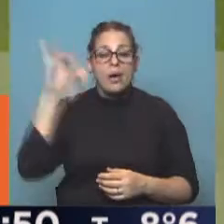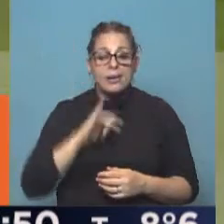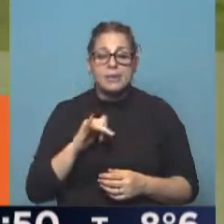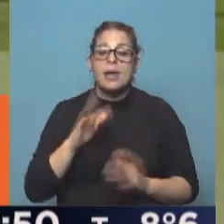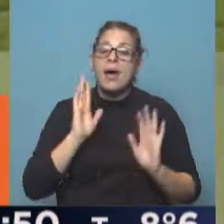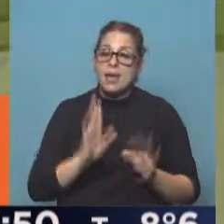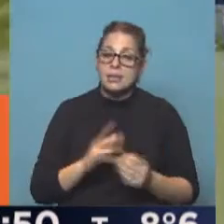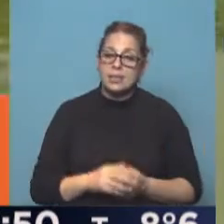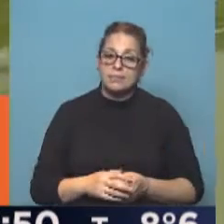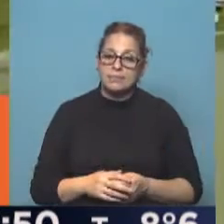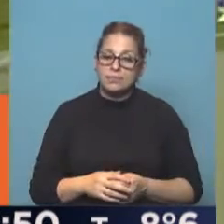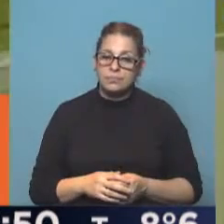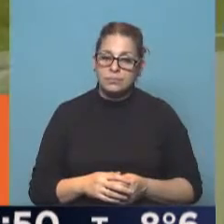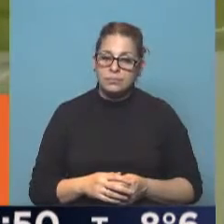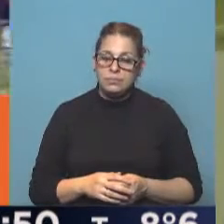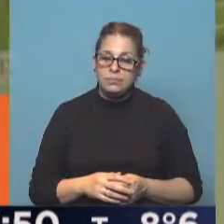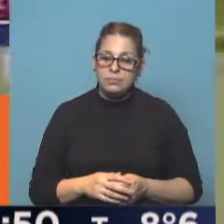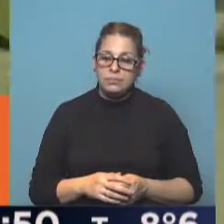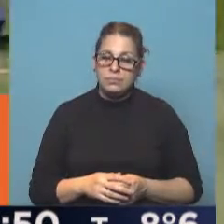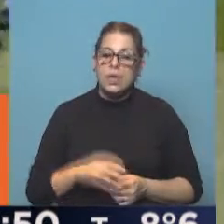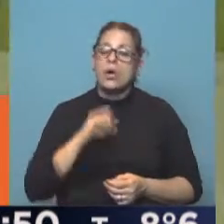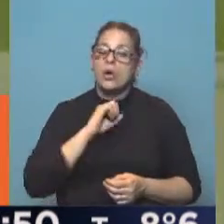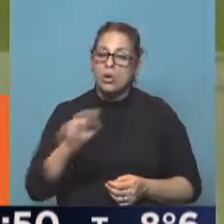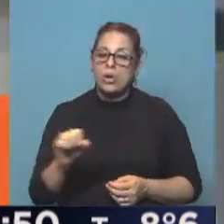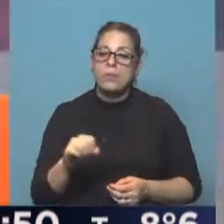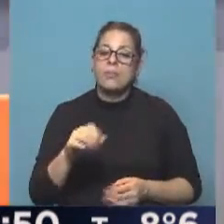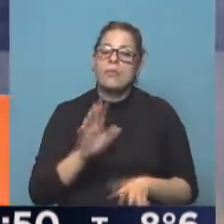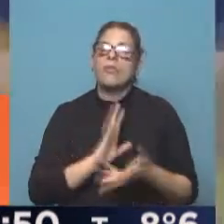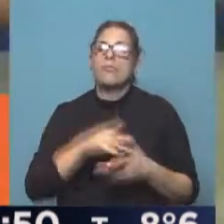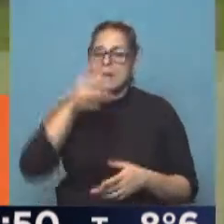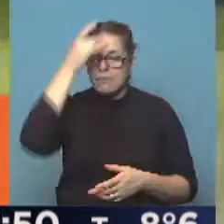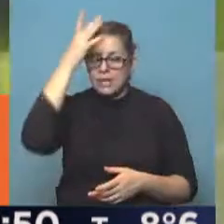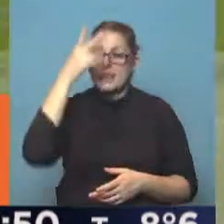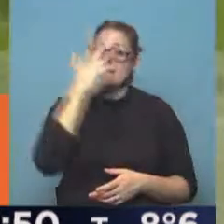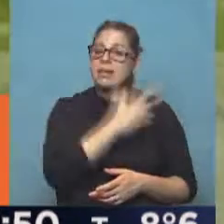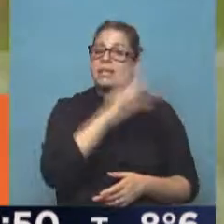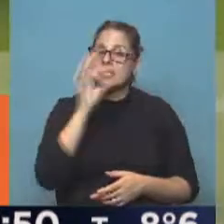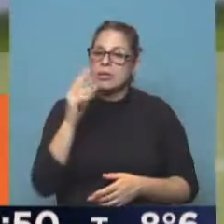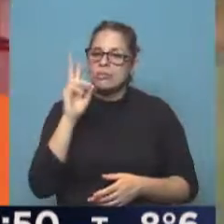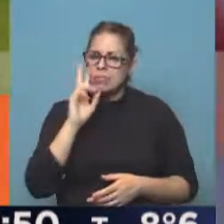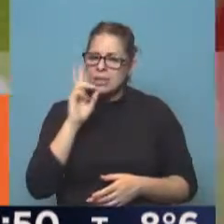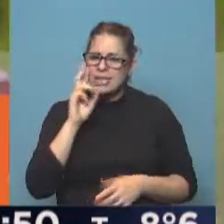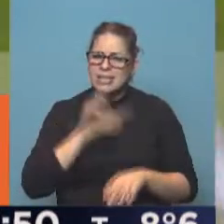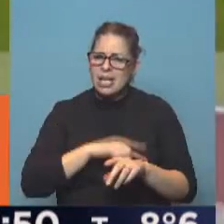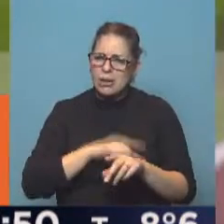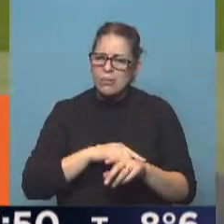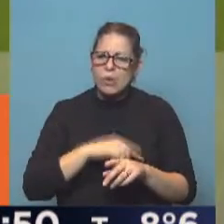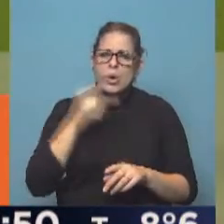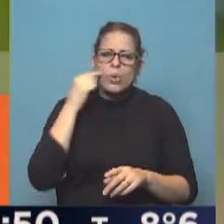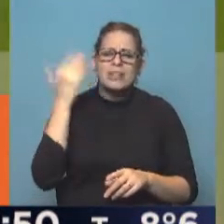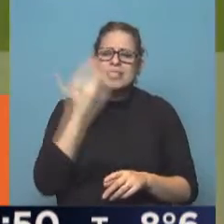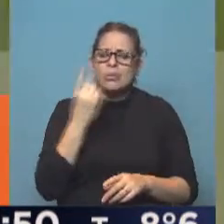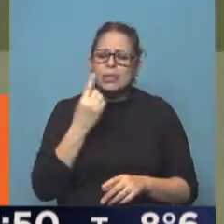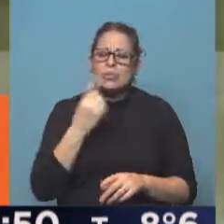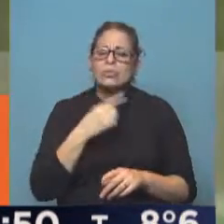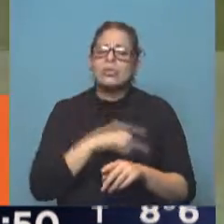de esta manera hacía el gol desde el punto penal. El 3-0, fíjense el tiempo. 45 minutos de